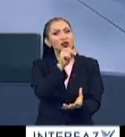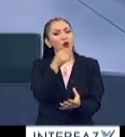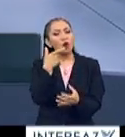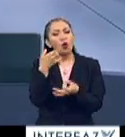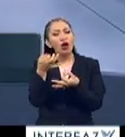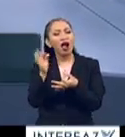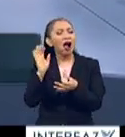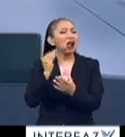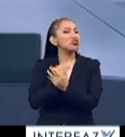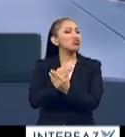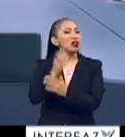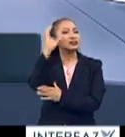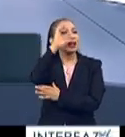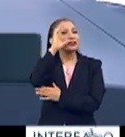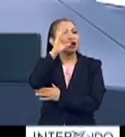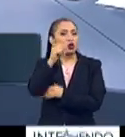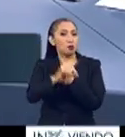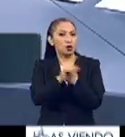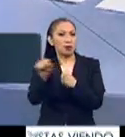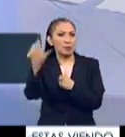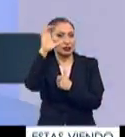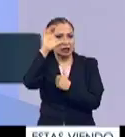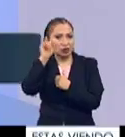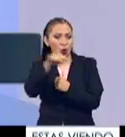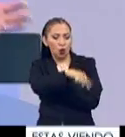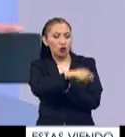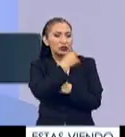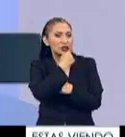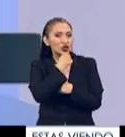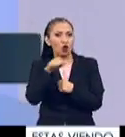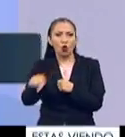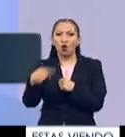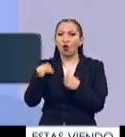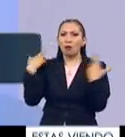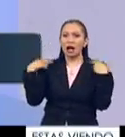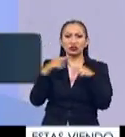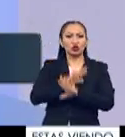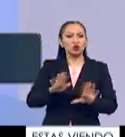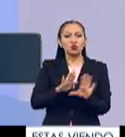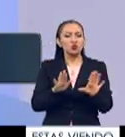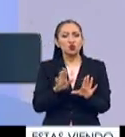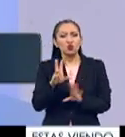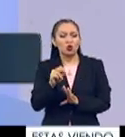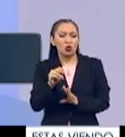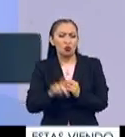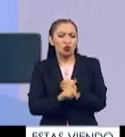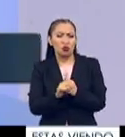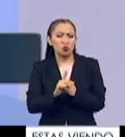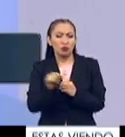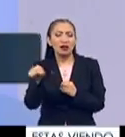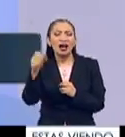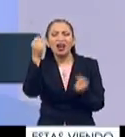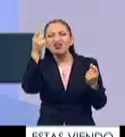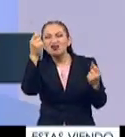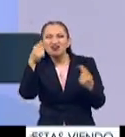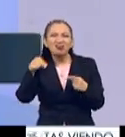la ciencia. No es problema de la ciencia, ni de ellos, ni de los docentes, es de algunos